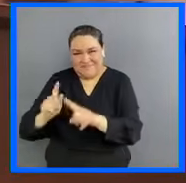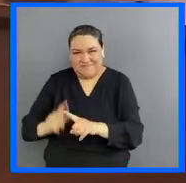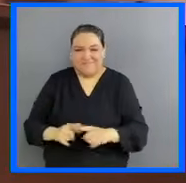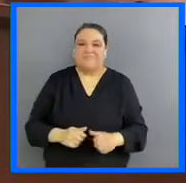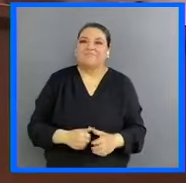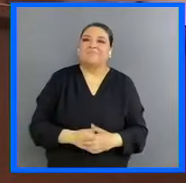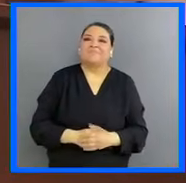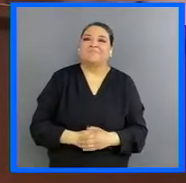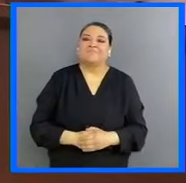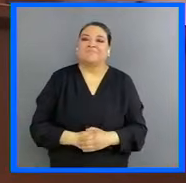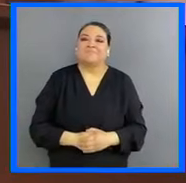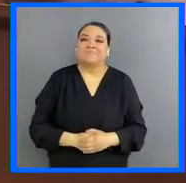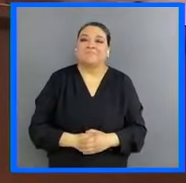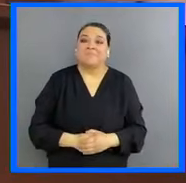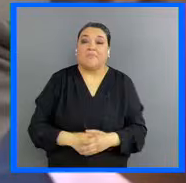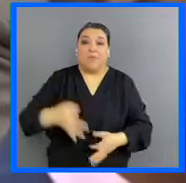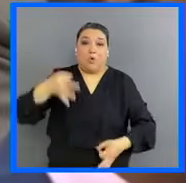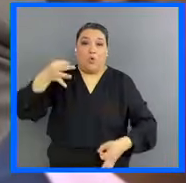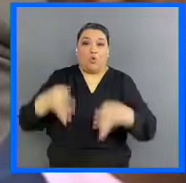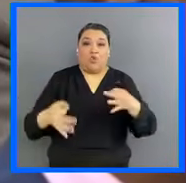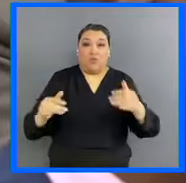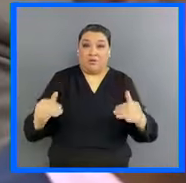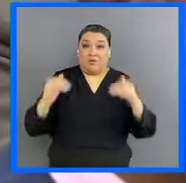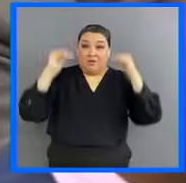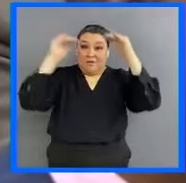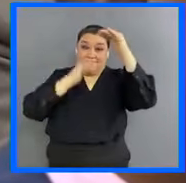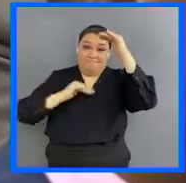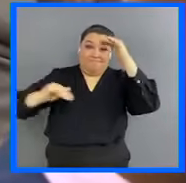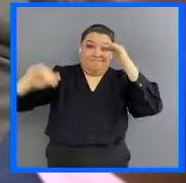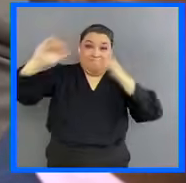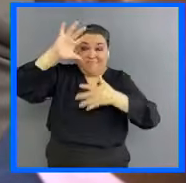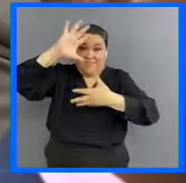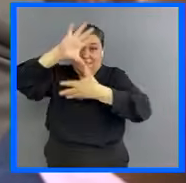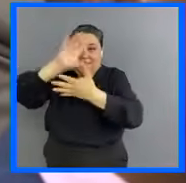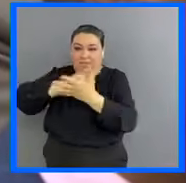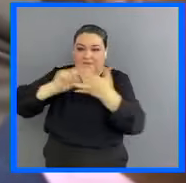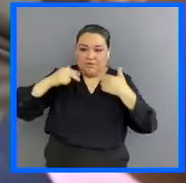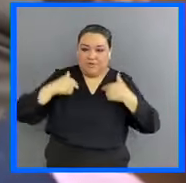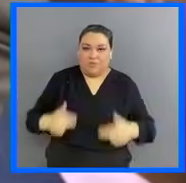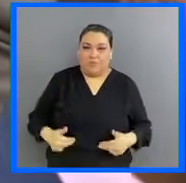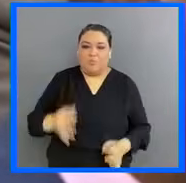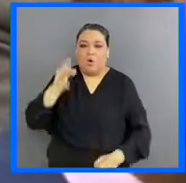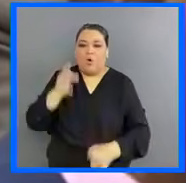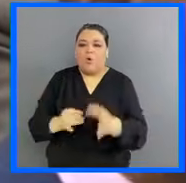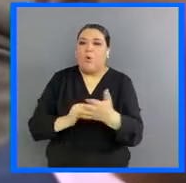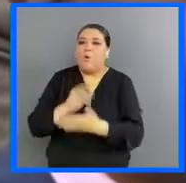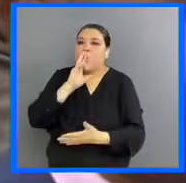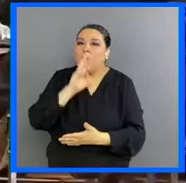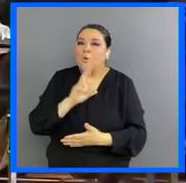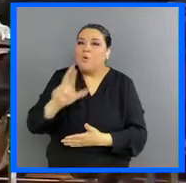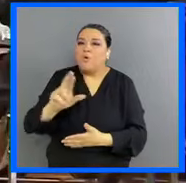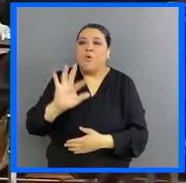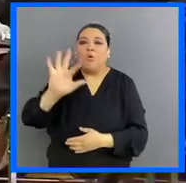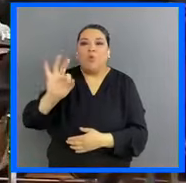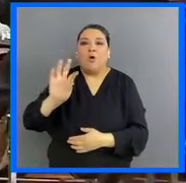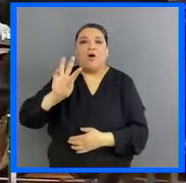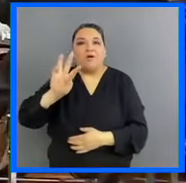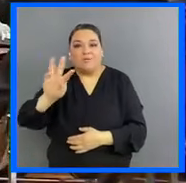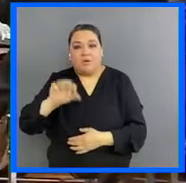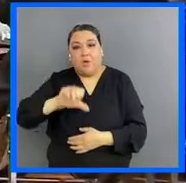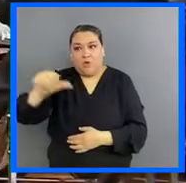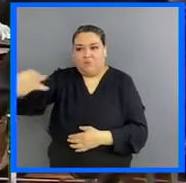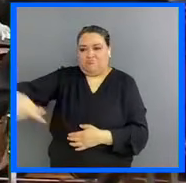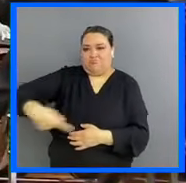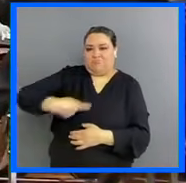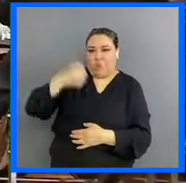La Corte Interamericana de Derechos Humanos se ha pronunciado en 43 casos contenciosos y 5 opiniones consultivas sobre